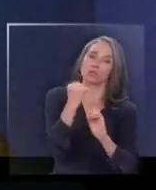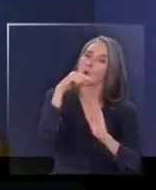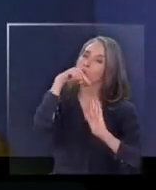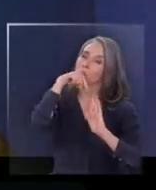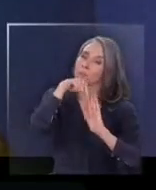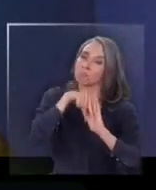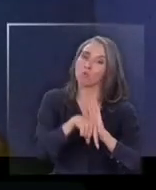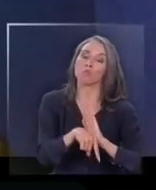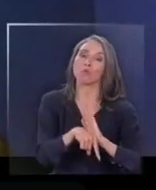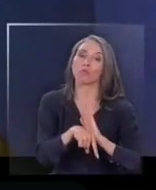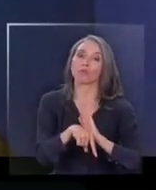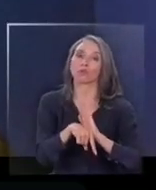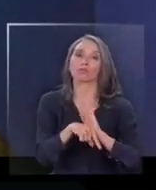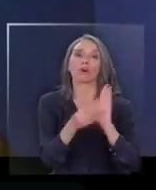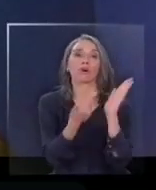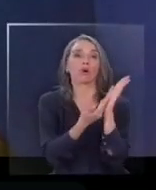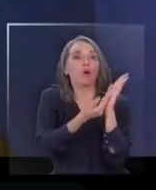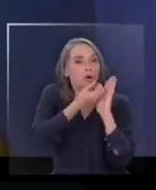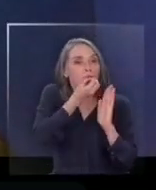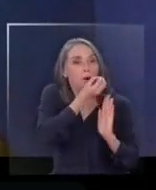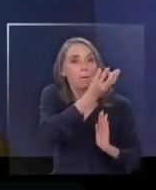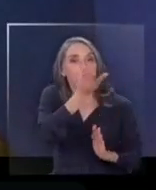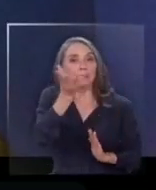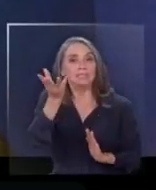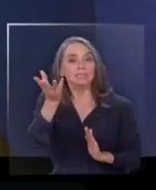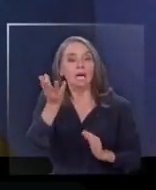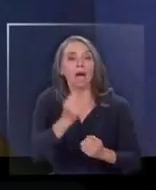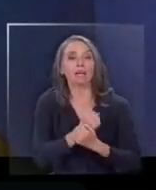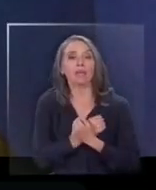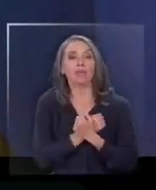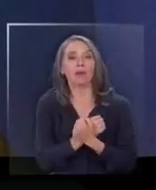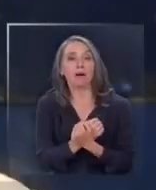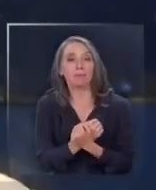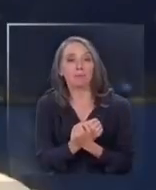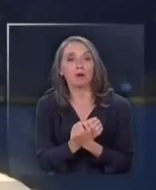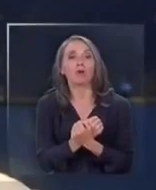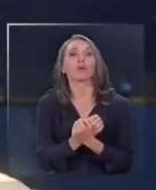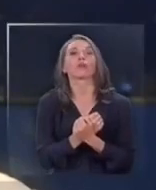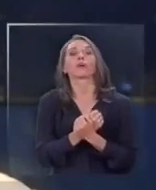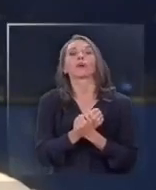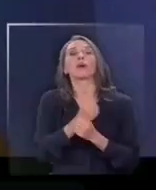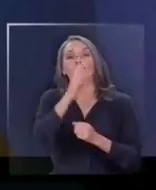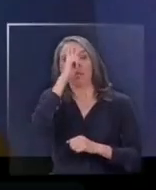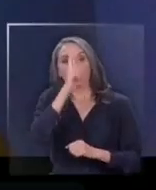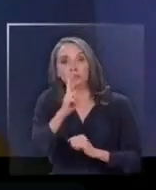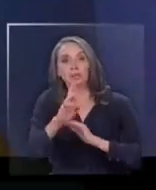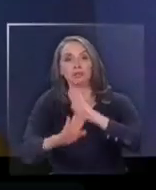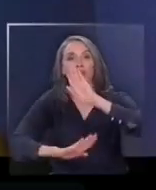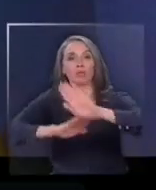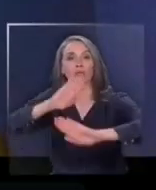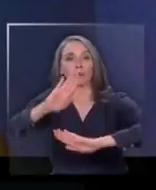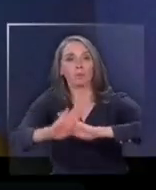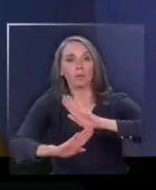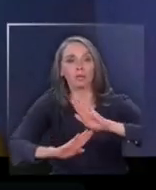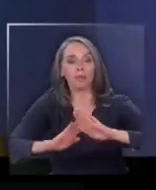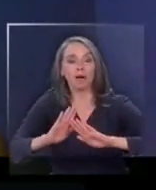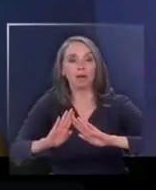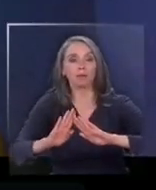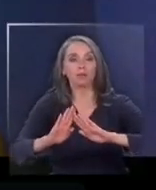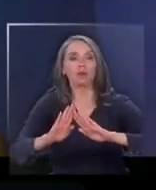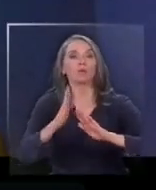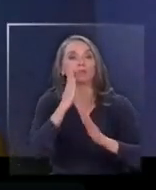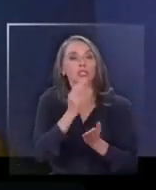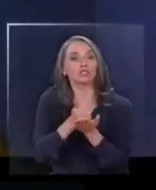profundamente mensajes de amor, de respeto, de cuidado,